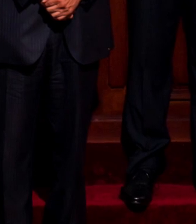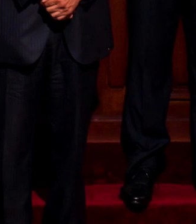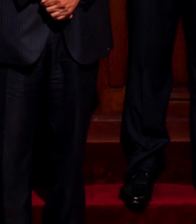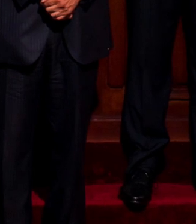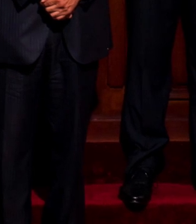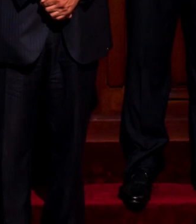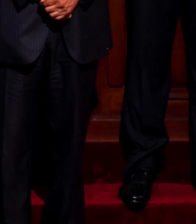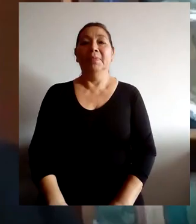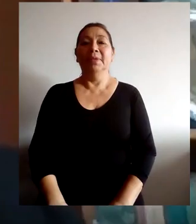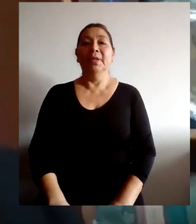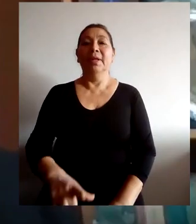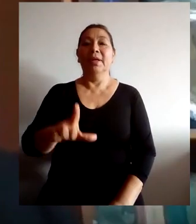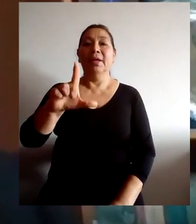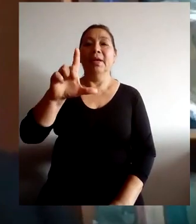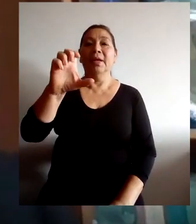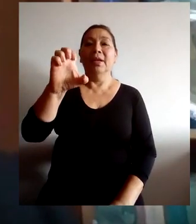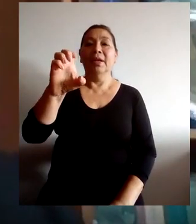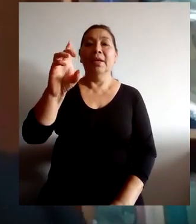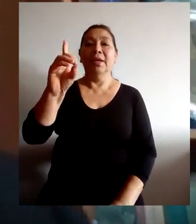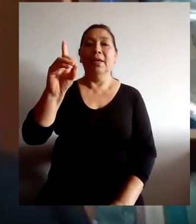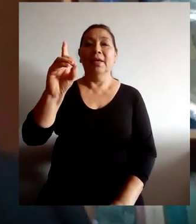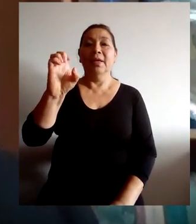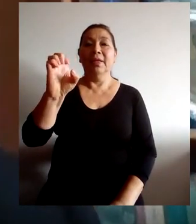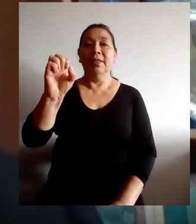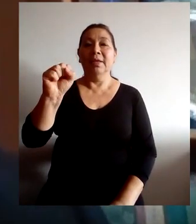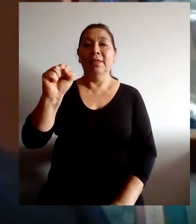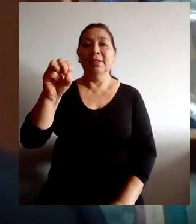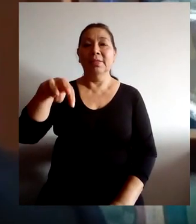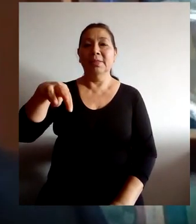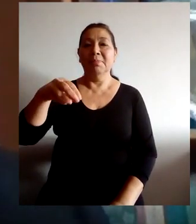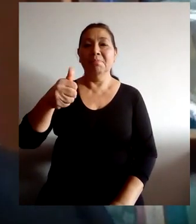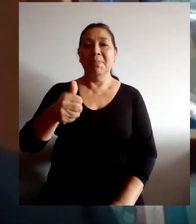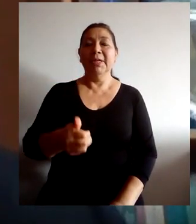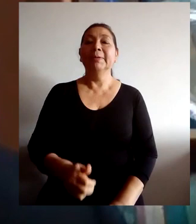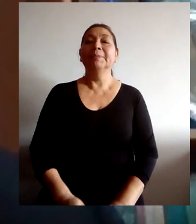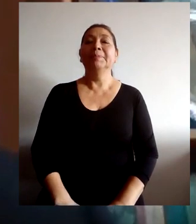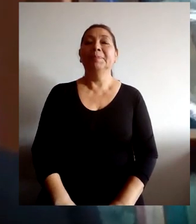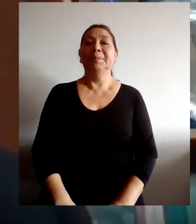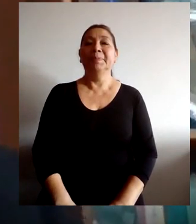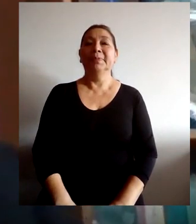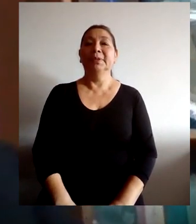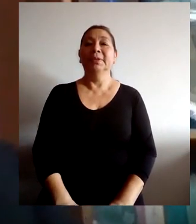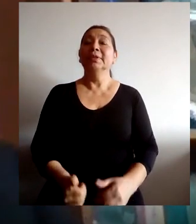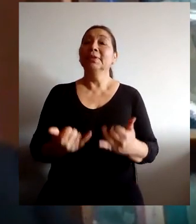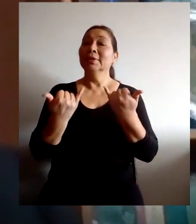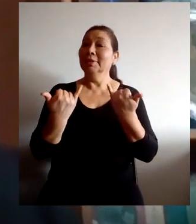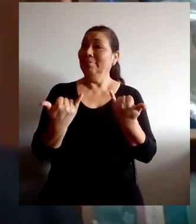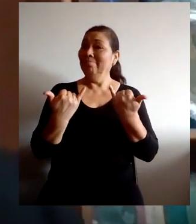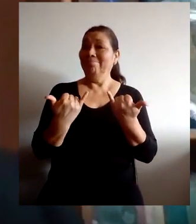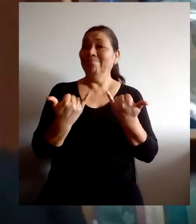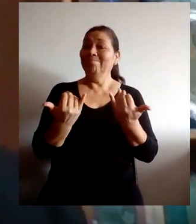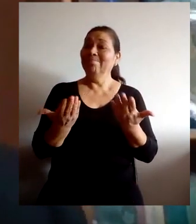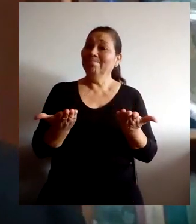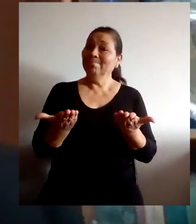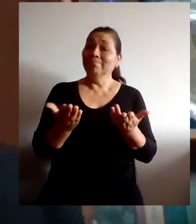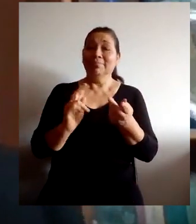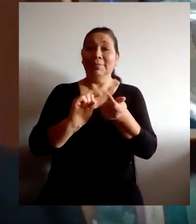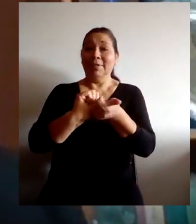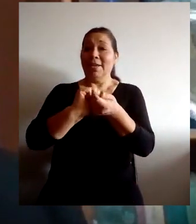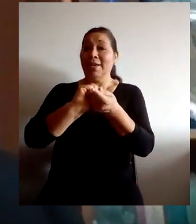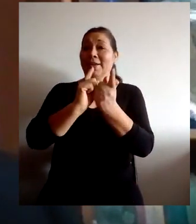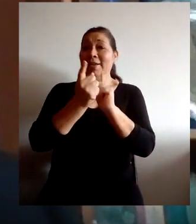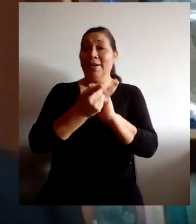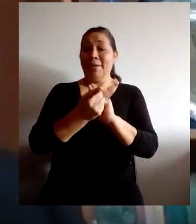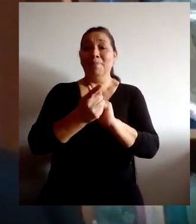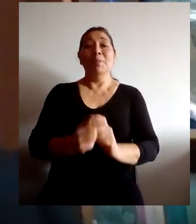Otárola Santillana. Unidad reemplaza al magistrado Eloy Espinosa Saldaña por